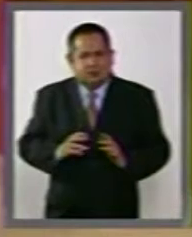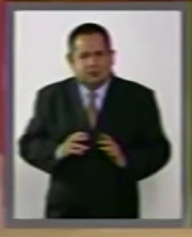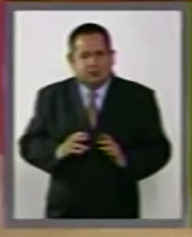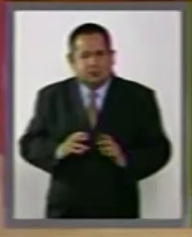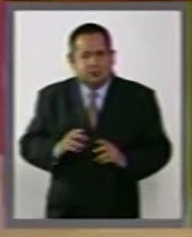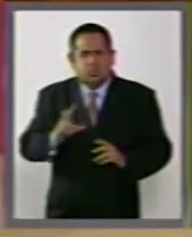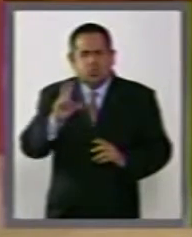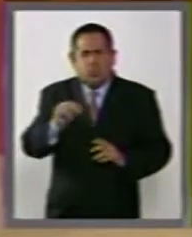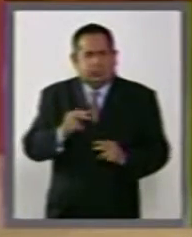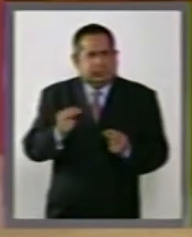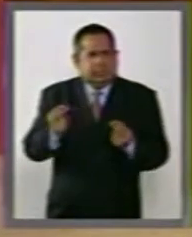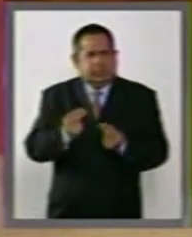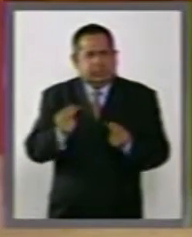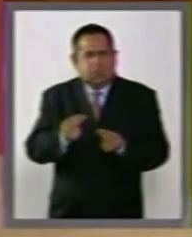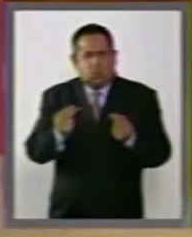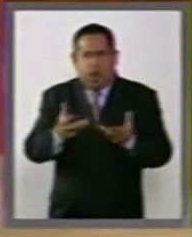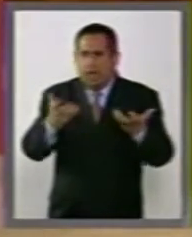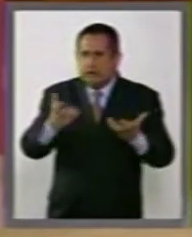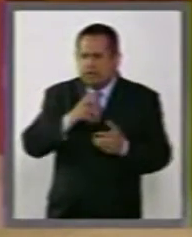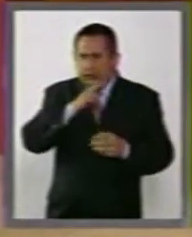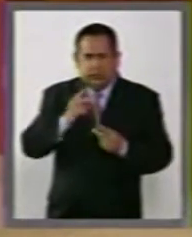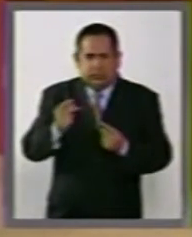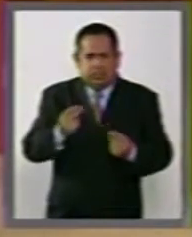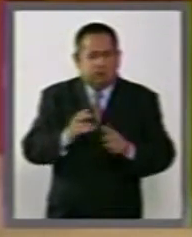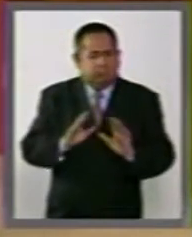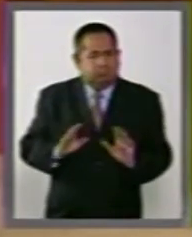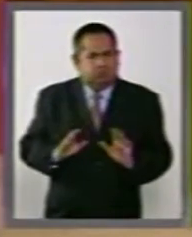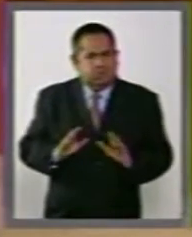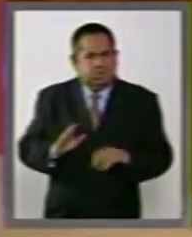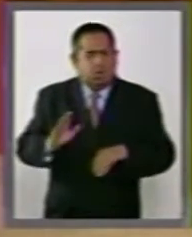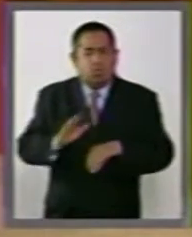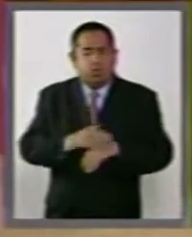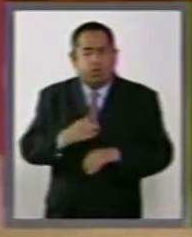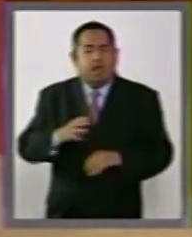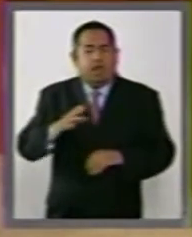no sea necesario hacerlo, porque